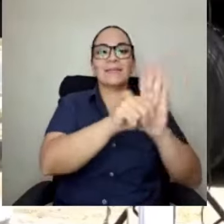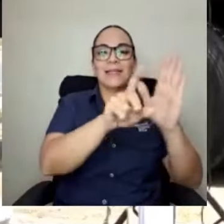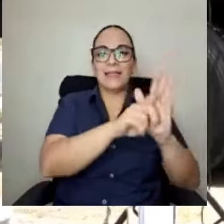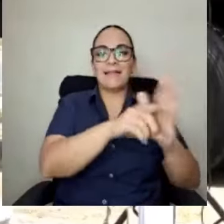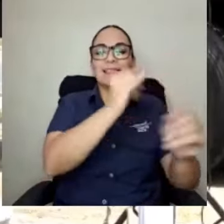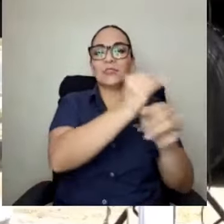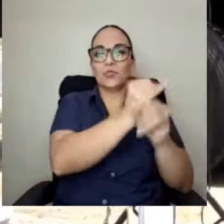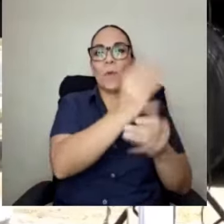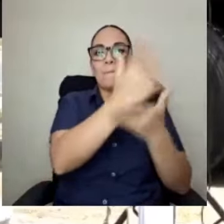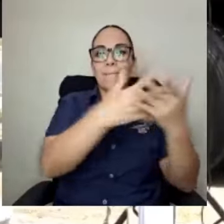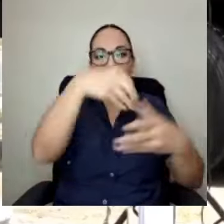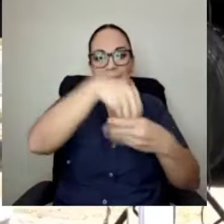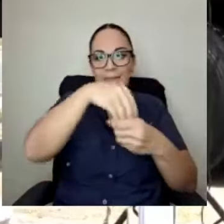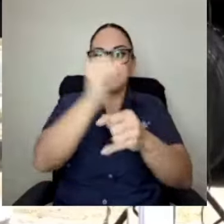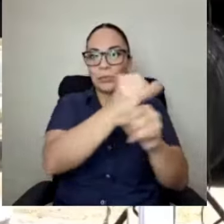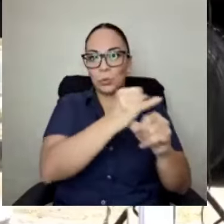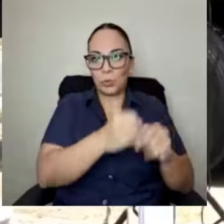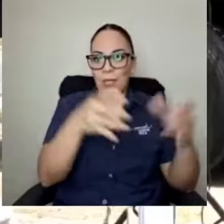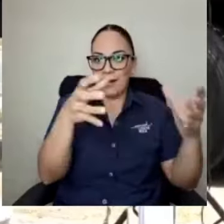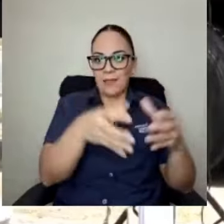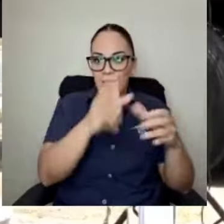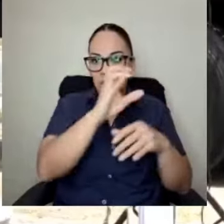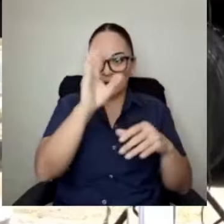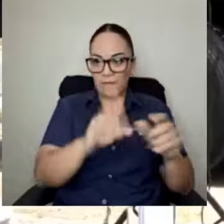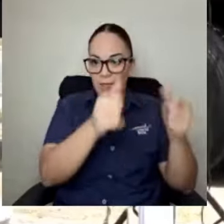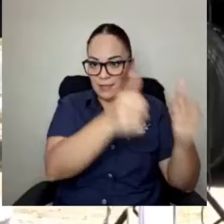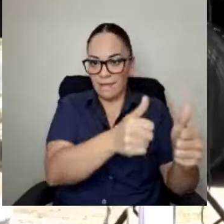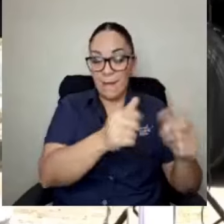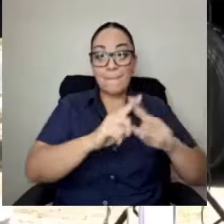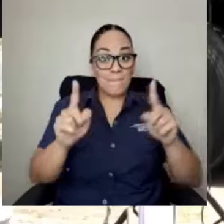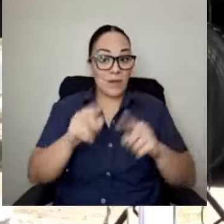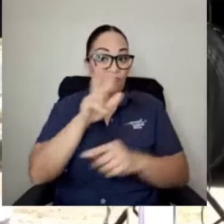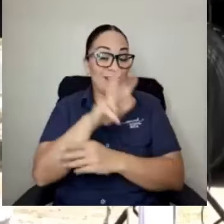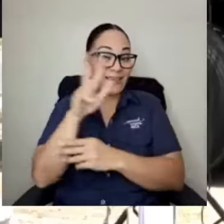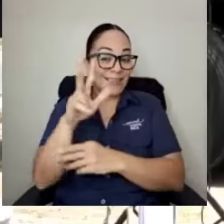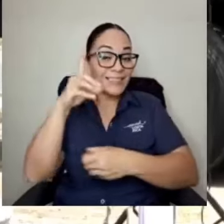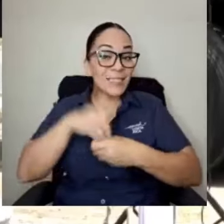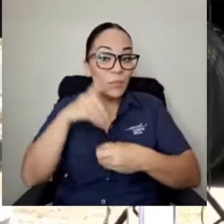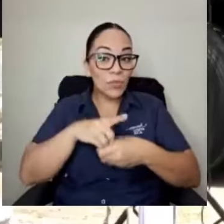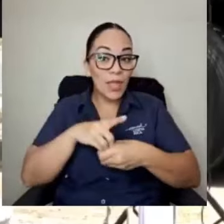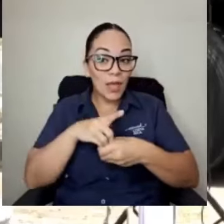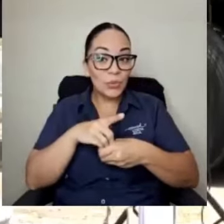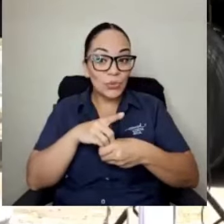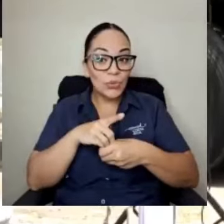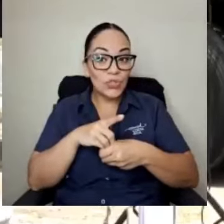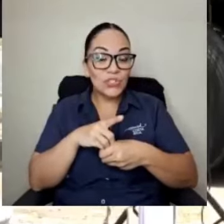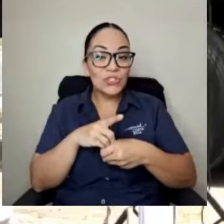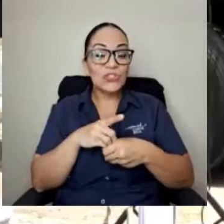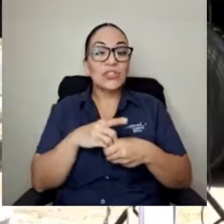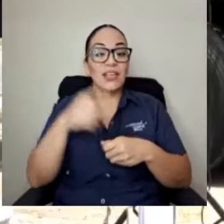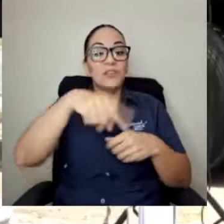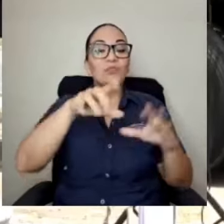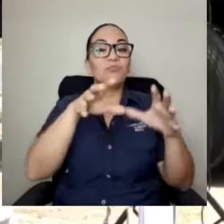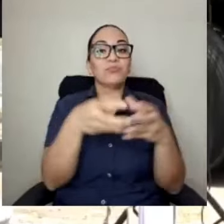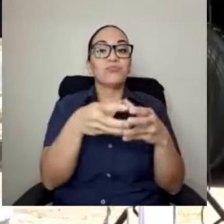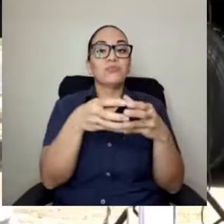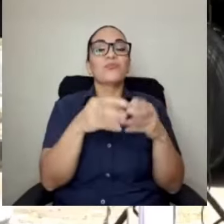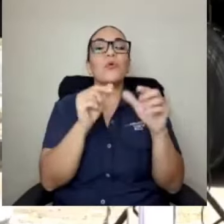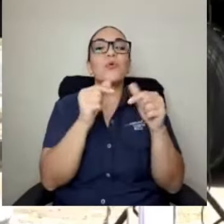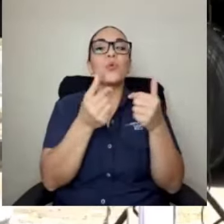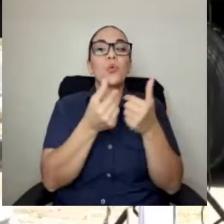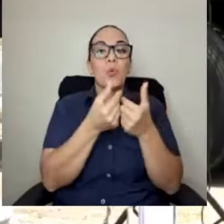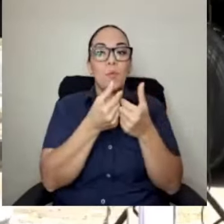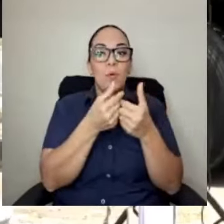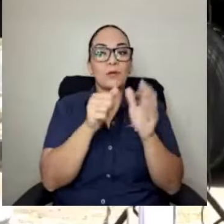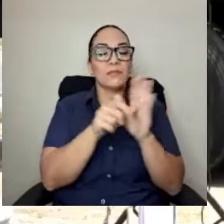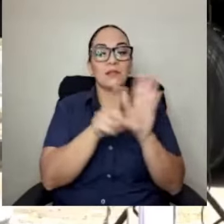parte de nuestra institucionalidad, pero esos 33 diputados conforman el grupo legislativo que no